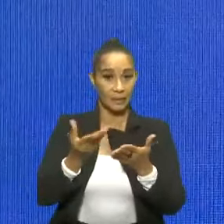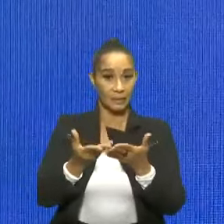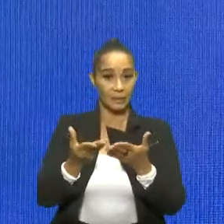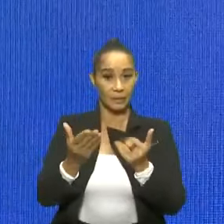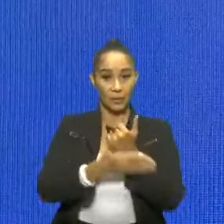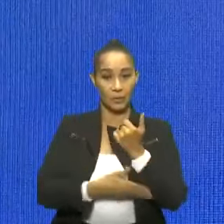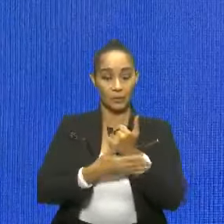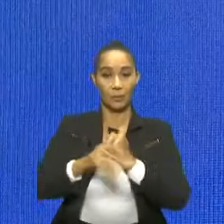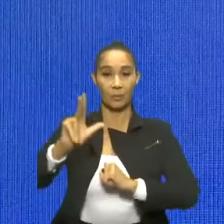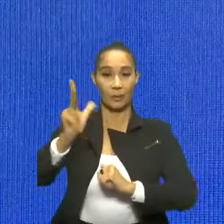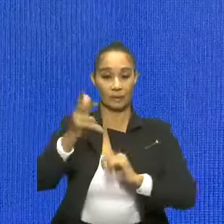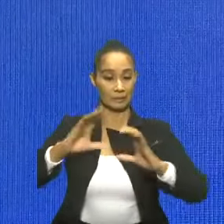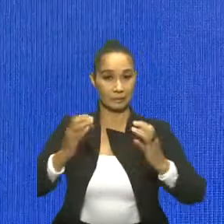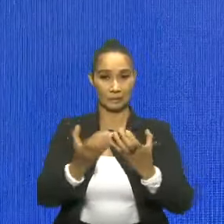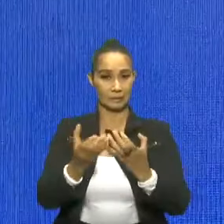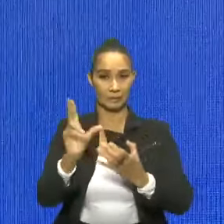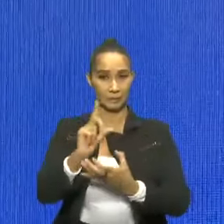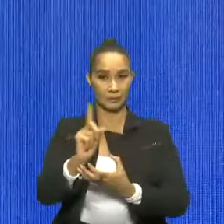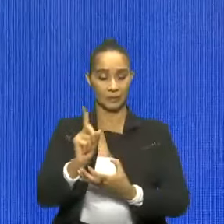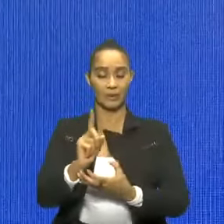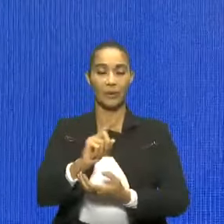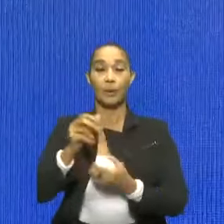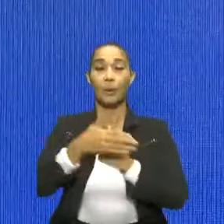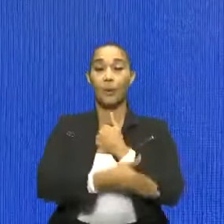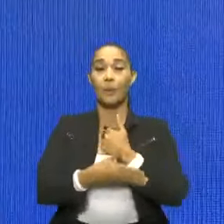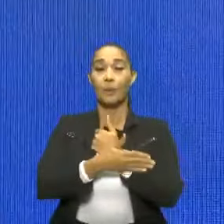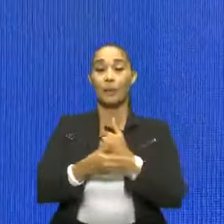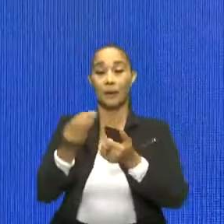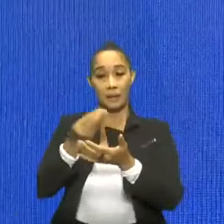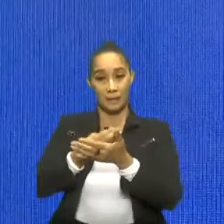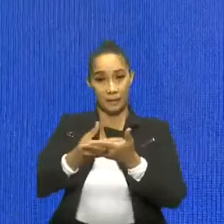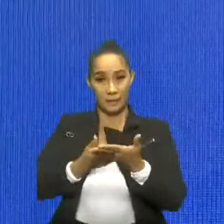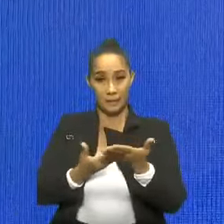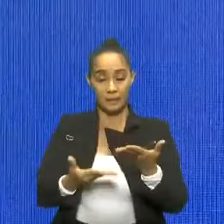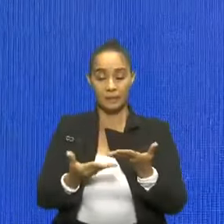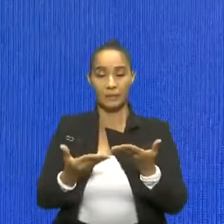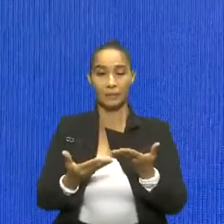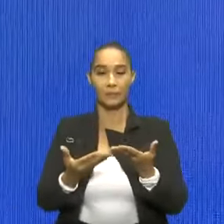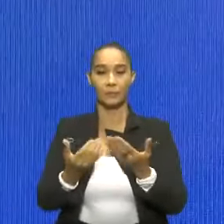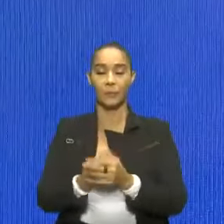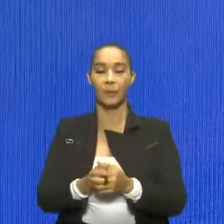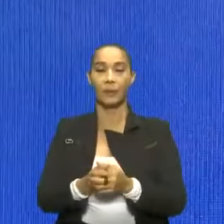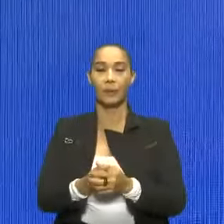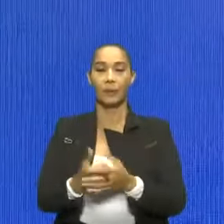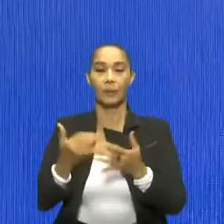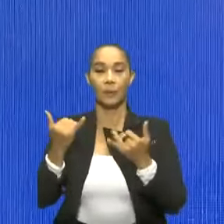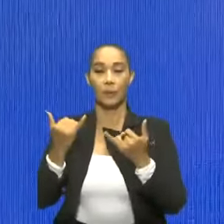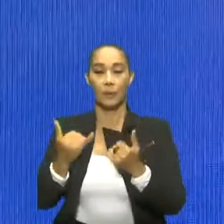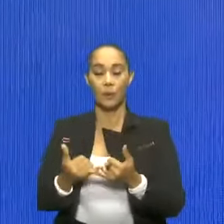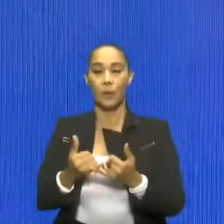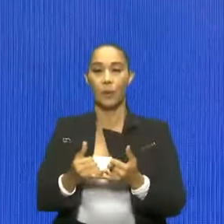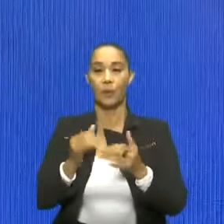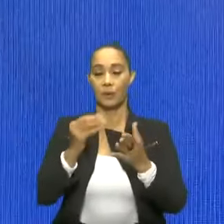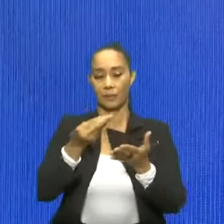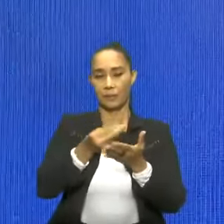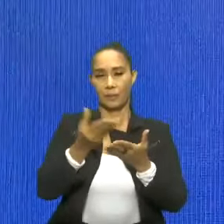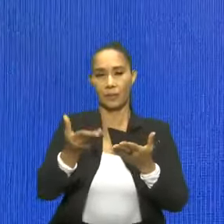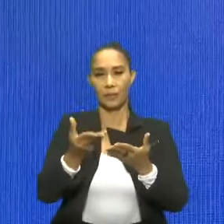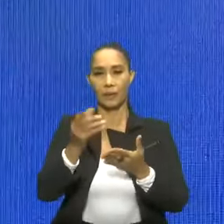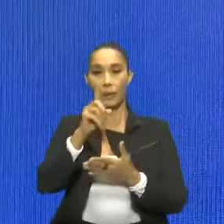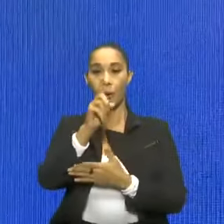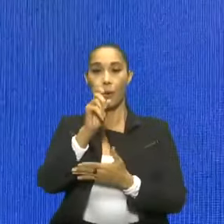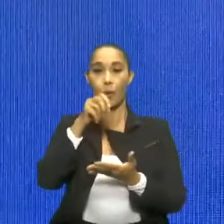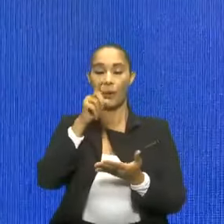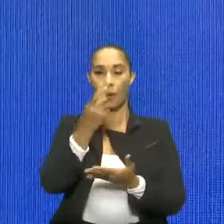somos el país tercermundista, somos un país de ingresos medios. Hoy el per cápita dominicano está en